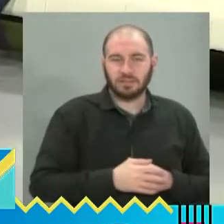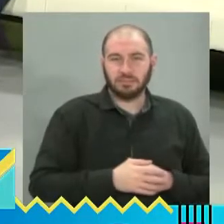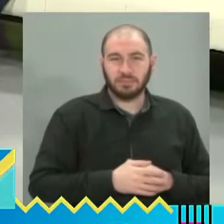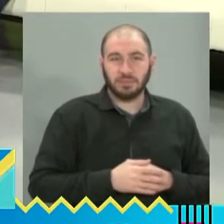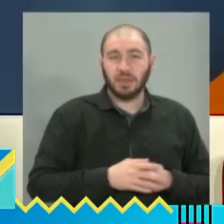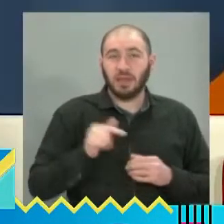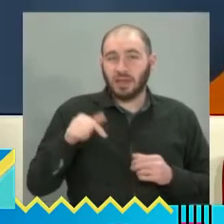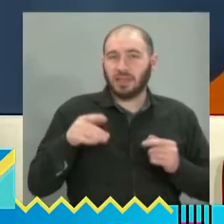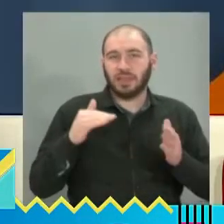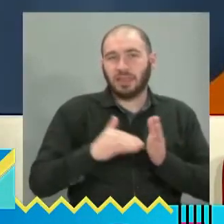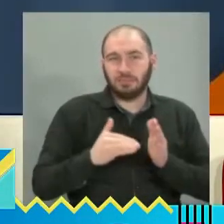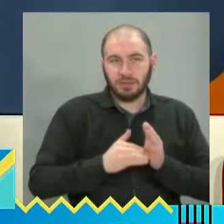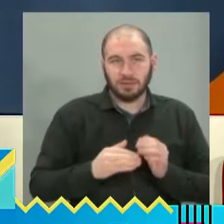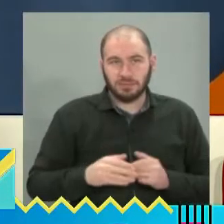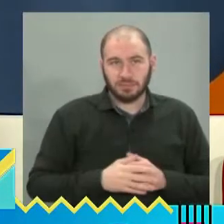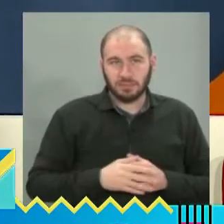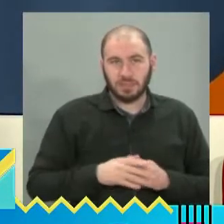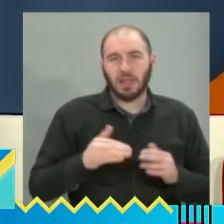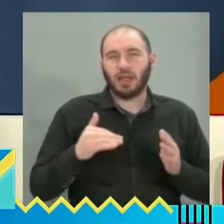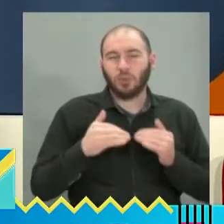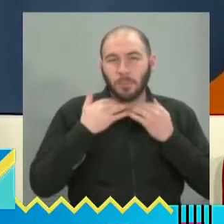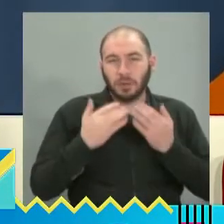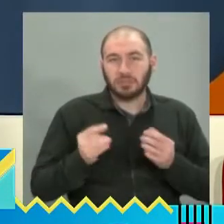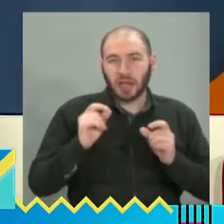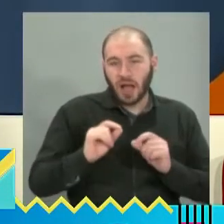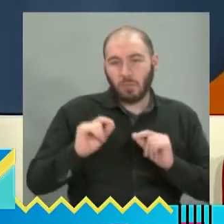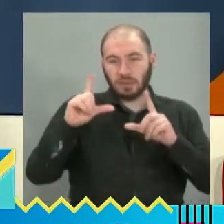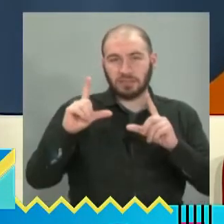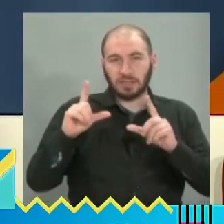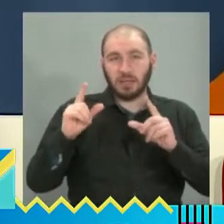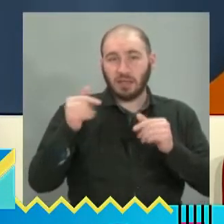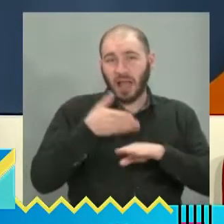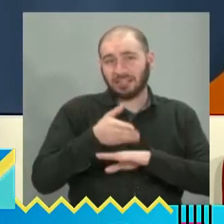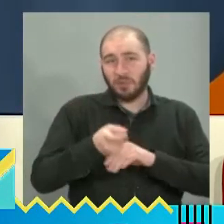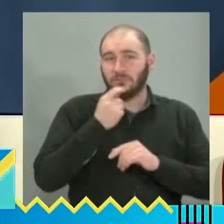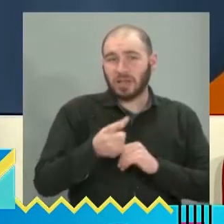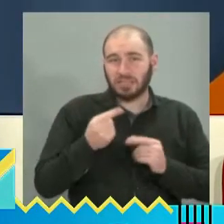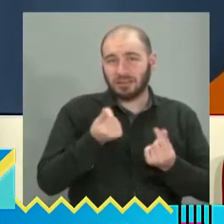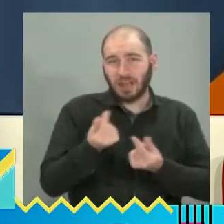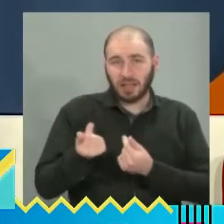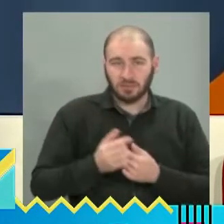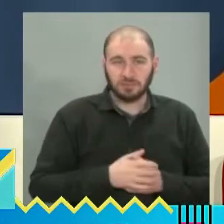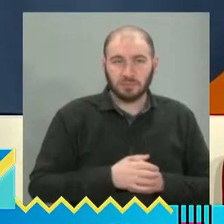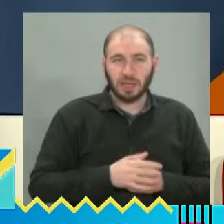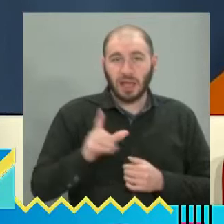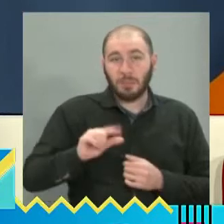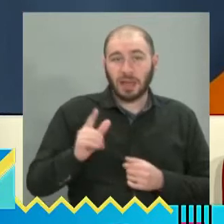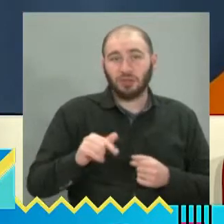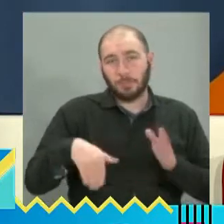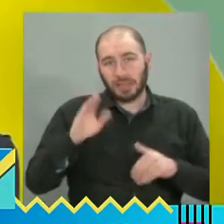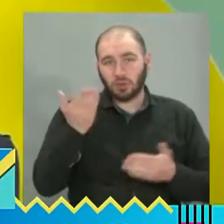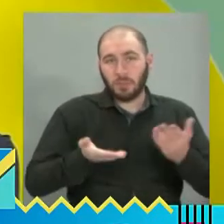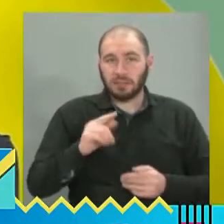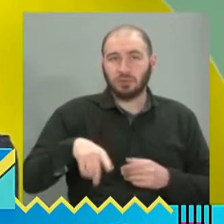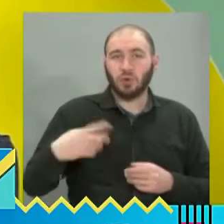inmediata. Siguen siendo relativamente, independientemente de que aumentan, de fácil acceso en cuanto a costo, mucho más barato que otras